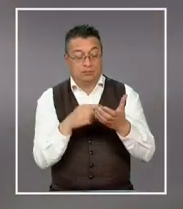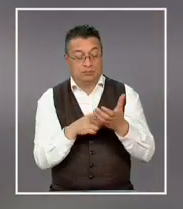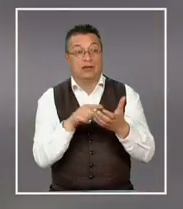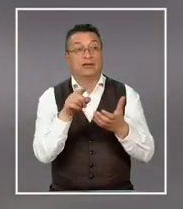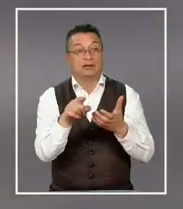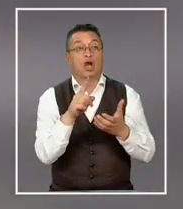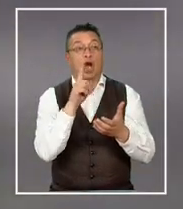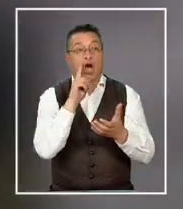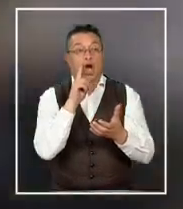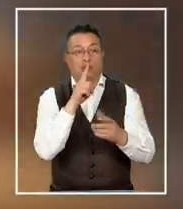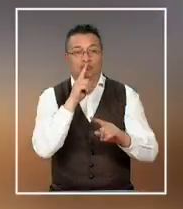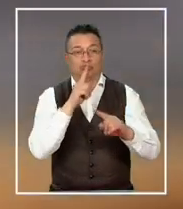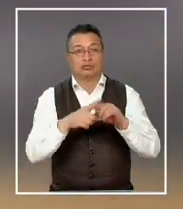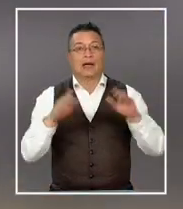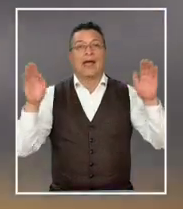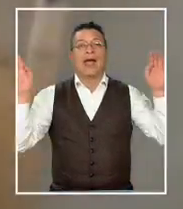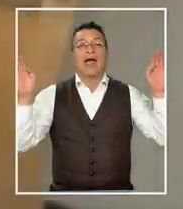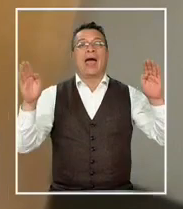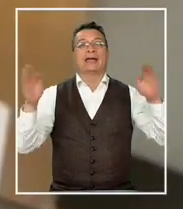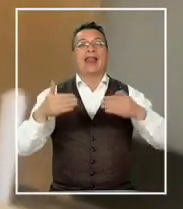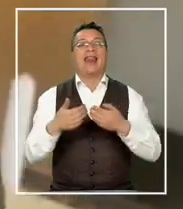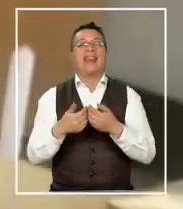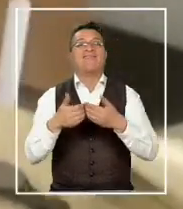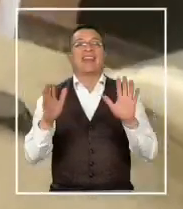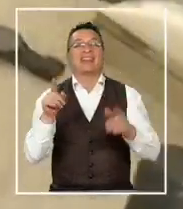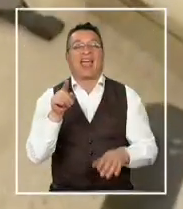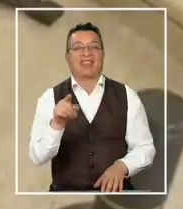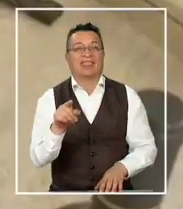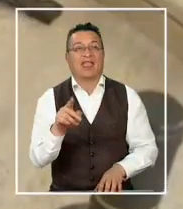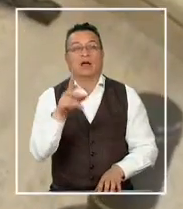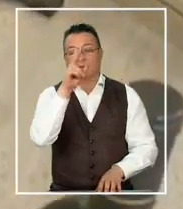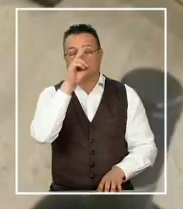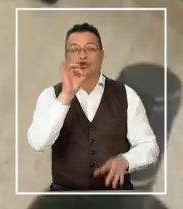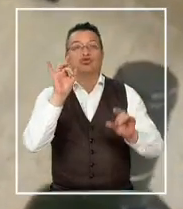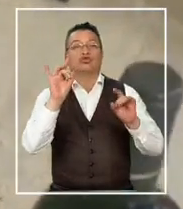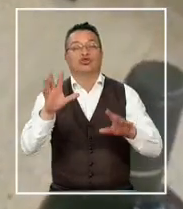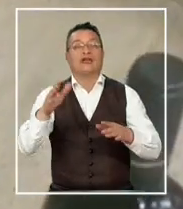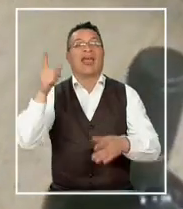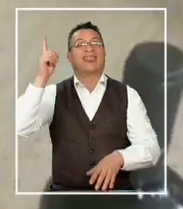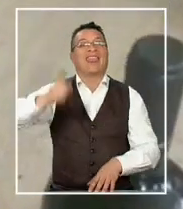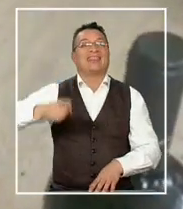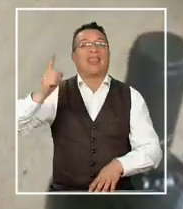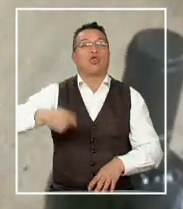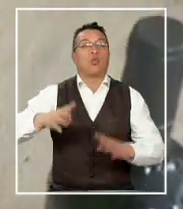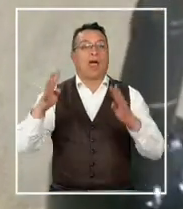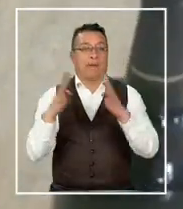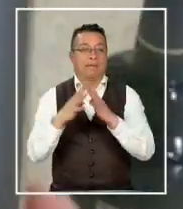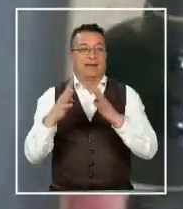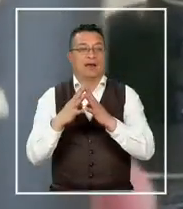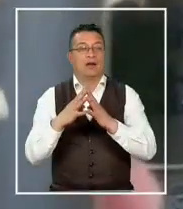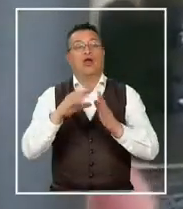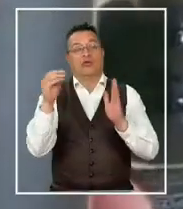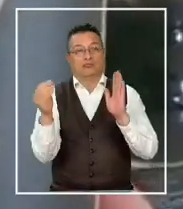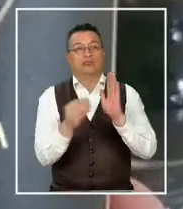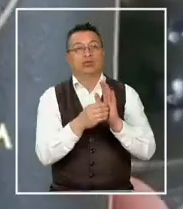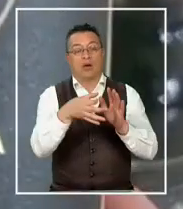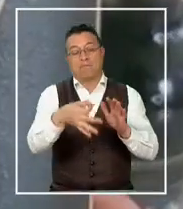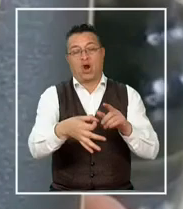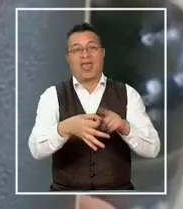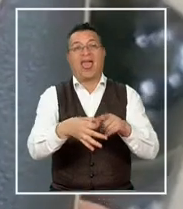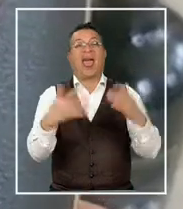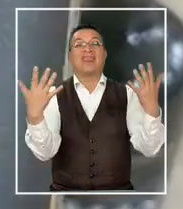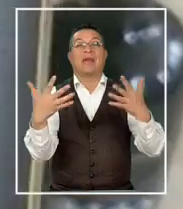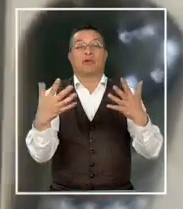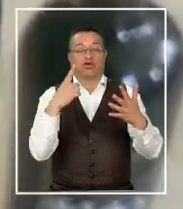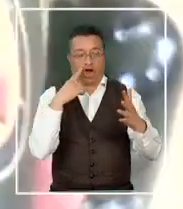Allí aparece el llamado Ángel de la Libertad, símbolo de la dictadura militar y que también fue acuñado en las monedas de